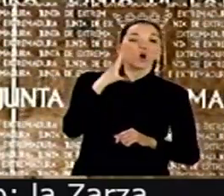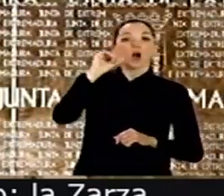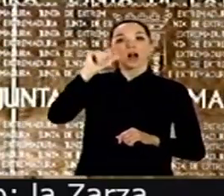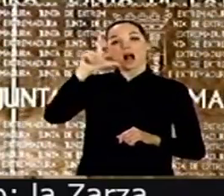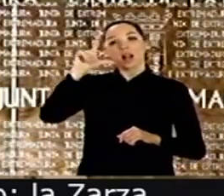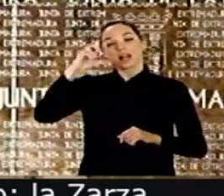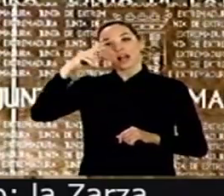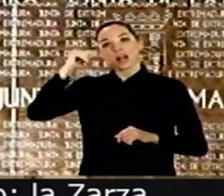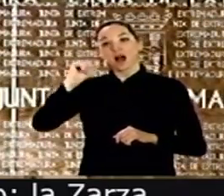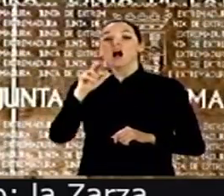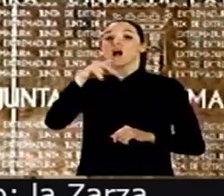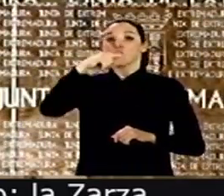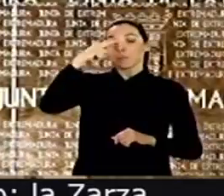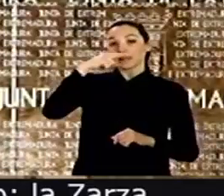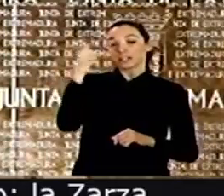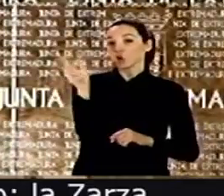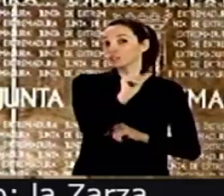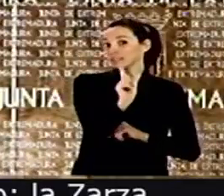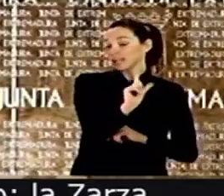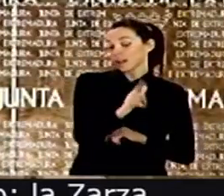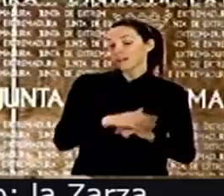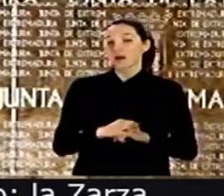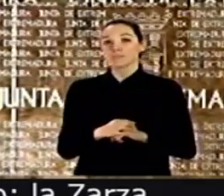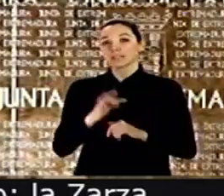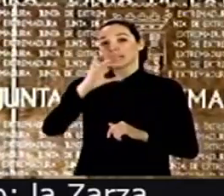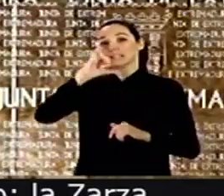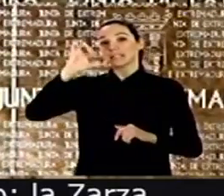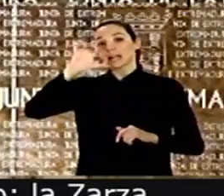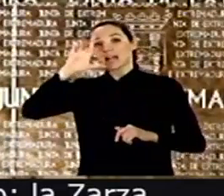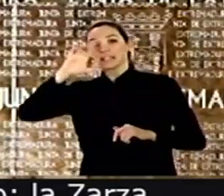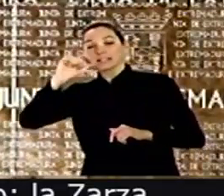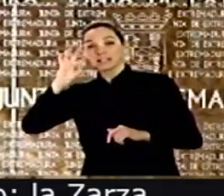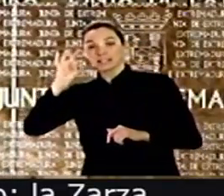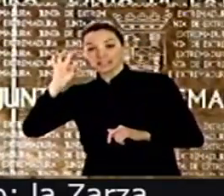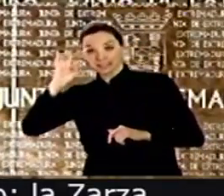Don Benito, Llerena, Tejada del Tieta y Torrejoncillo.